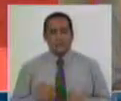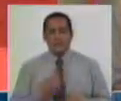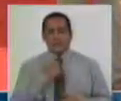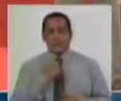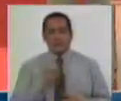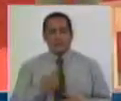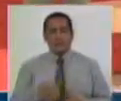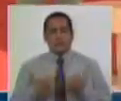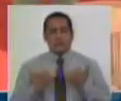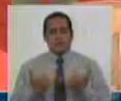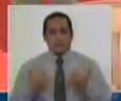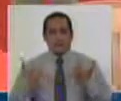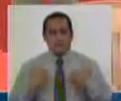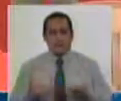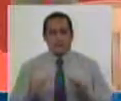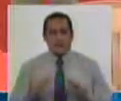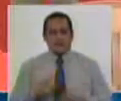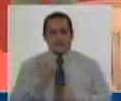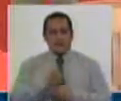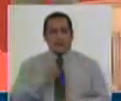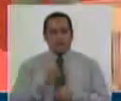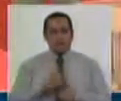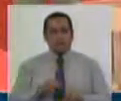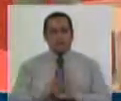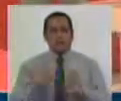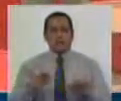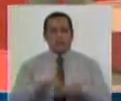estamos ya en ejecución